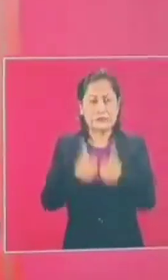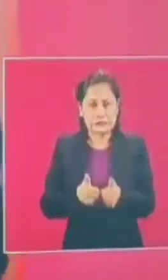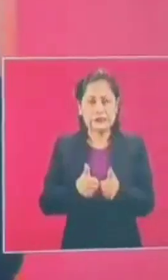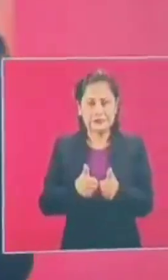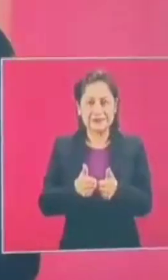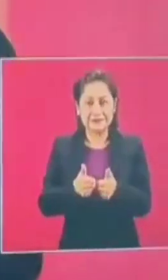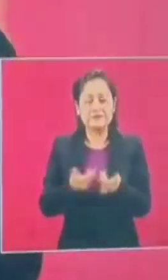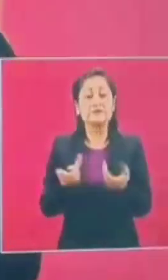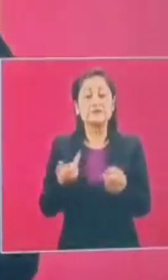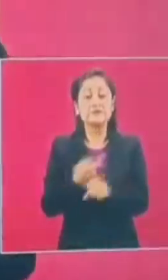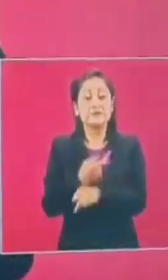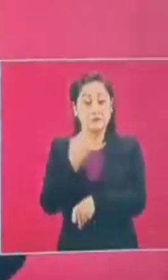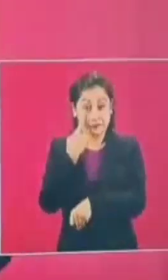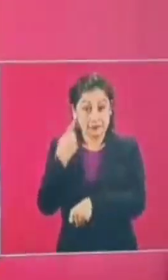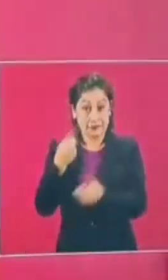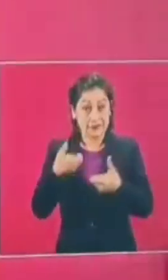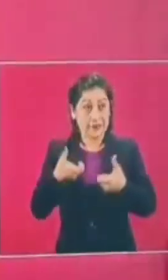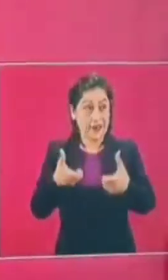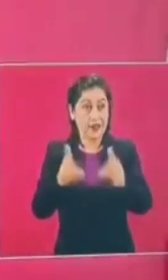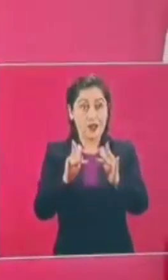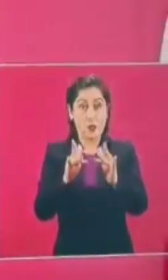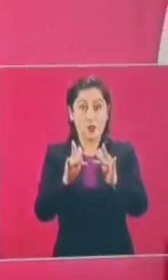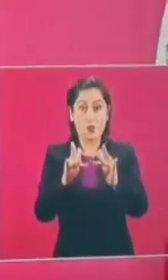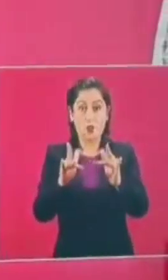las calles estaban desiertas